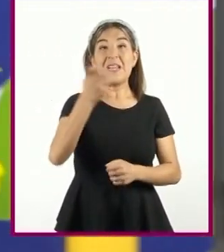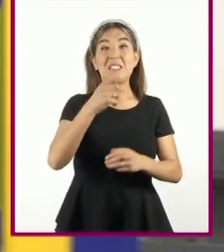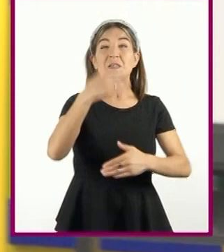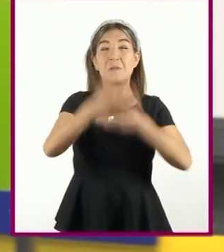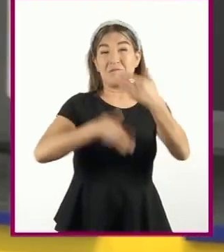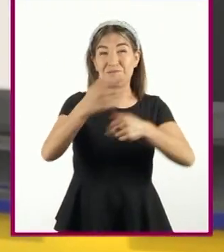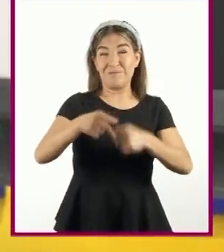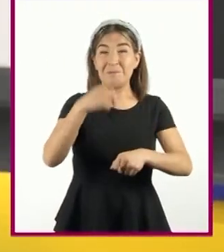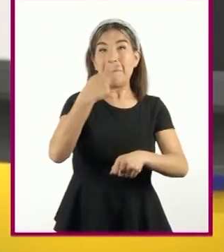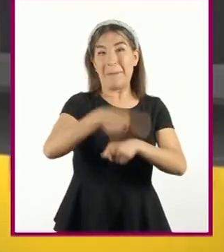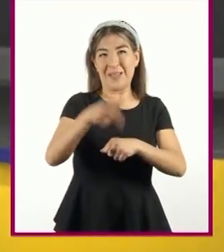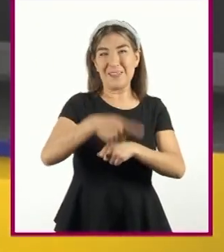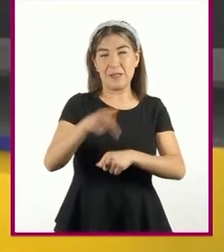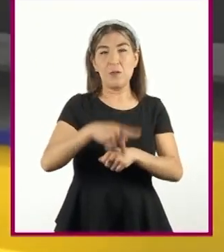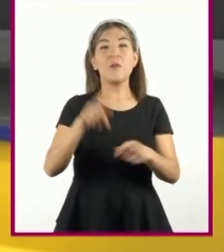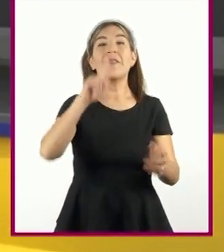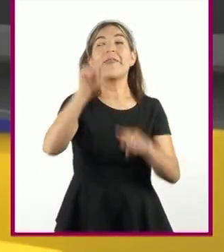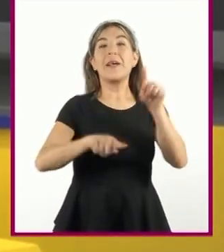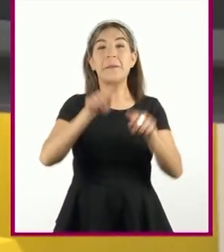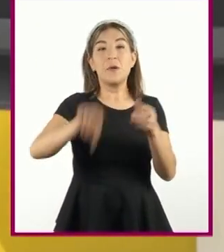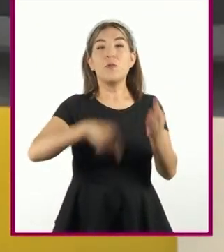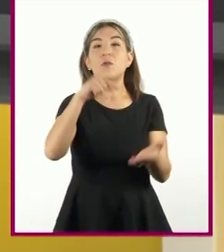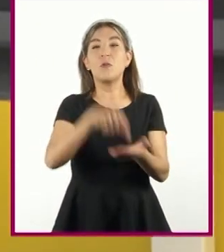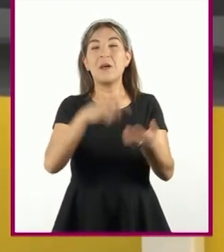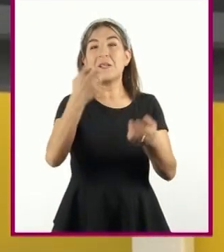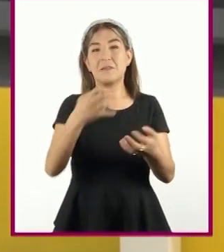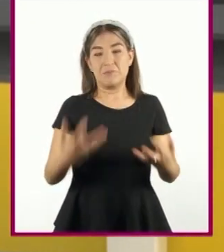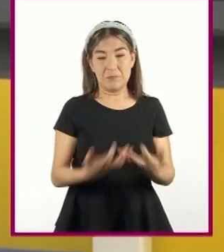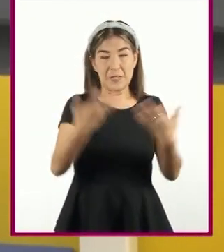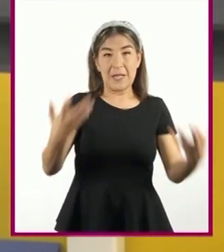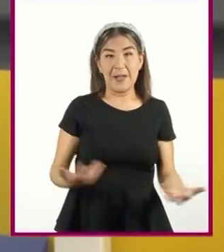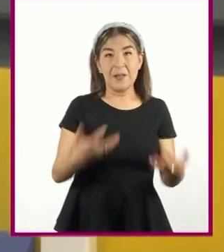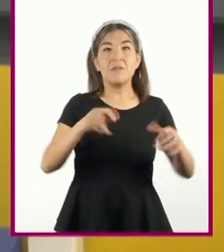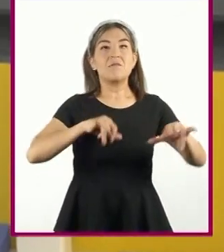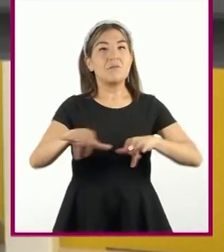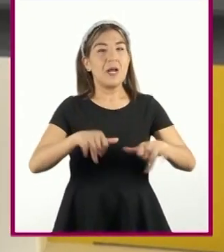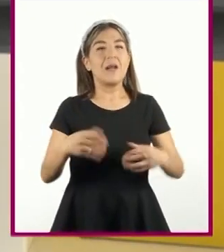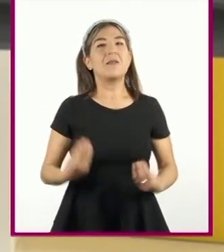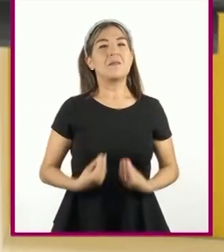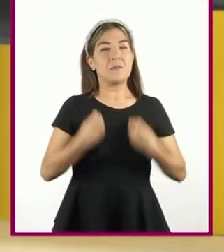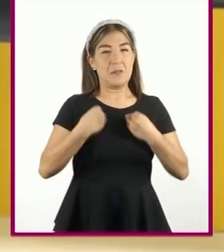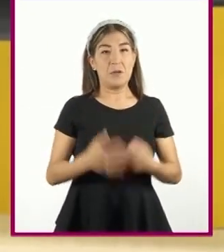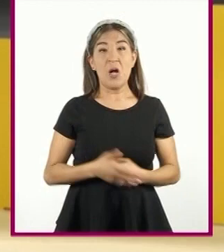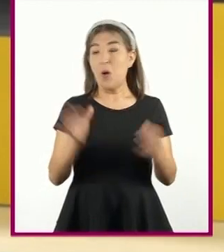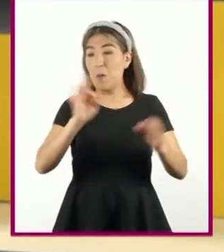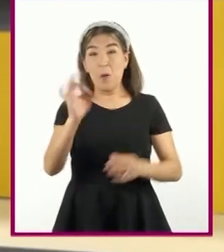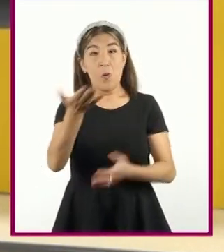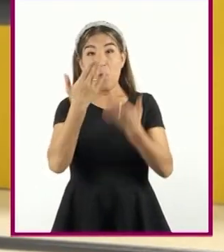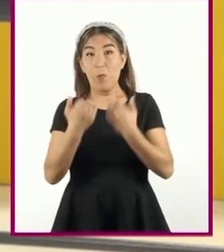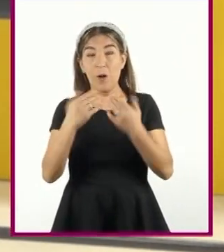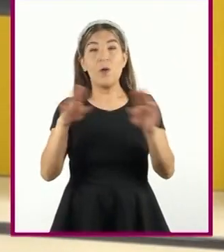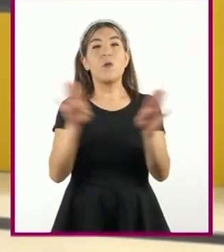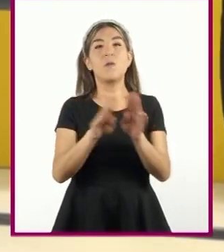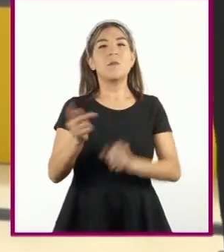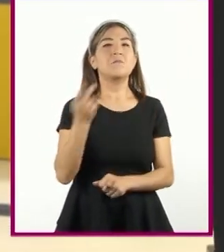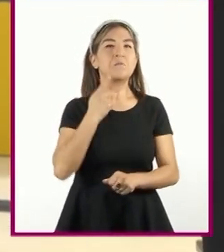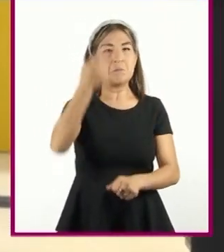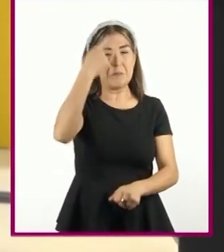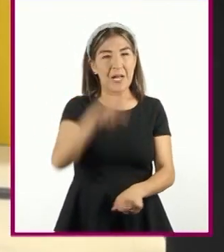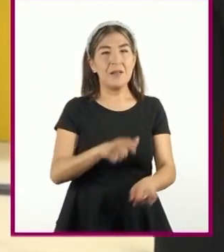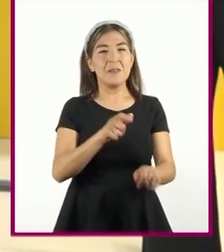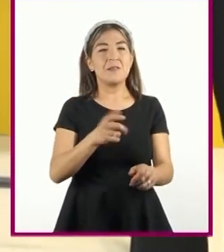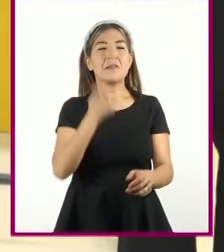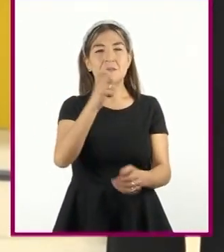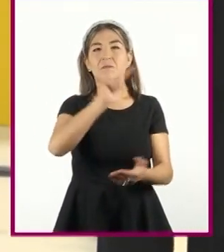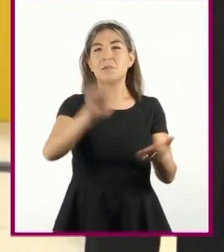incrementa dependiendo de la localización de los asentamientos humanos, o bien si no existe una política de prevención